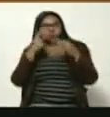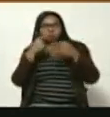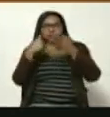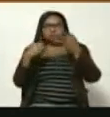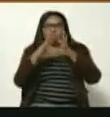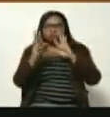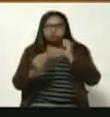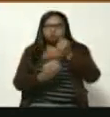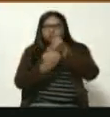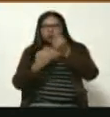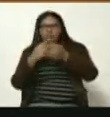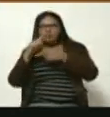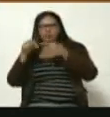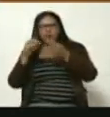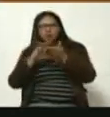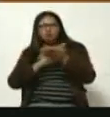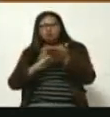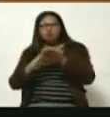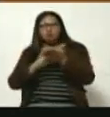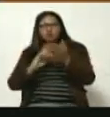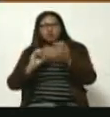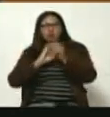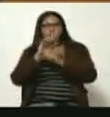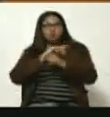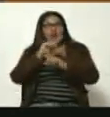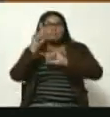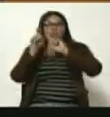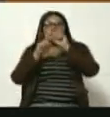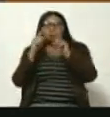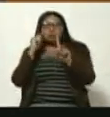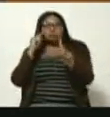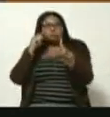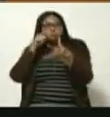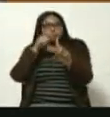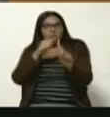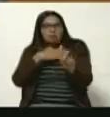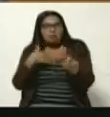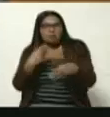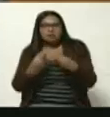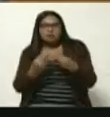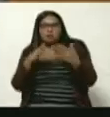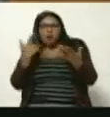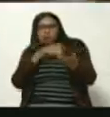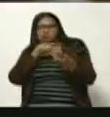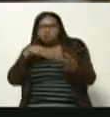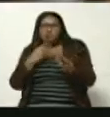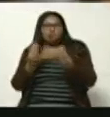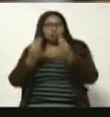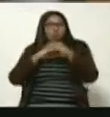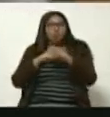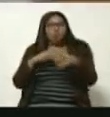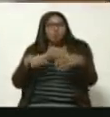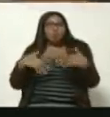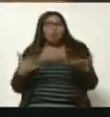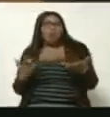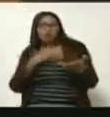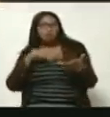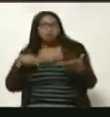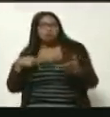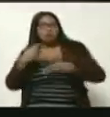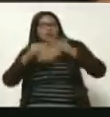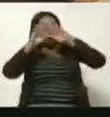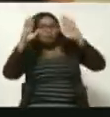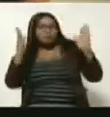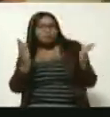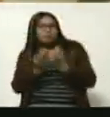recuperación post-pandemia, surge entonces una pregunta central: ¿cuál es nuestro papel? ¿Cuál es el papel del mundo